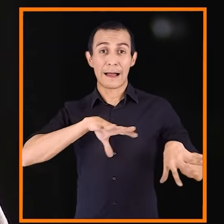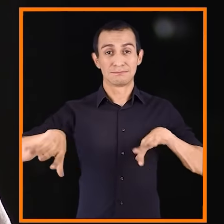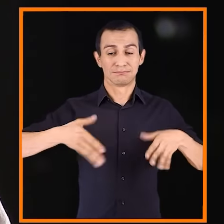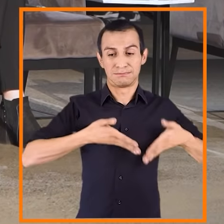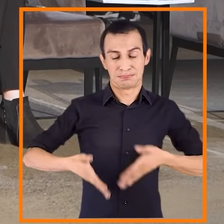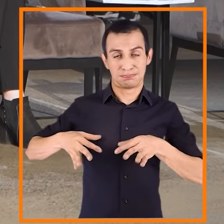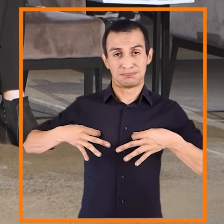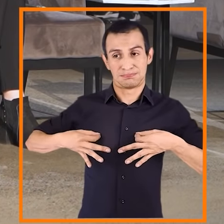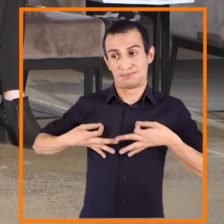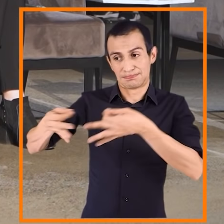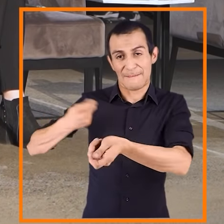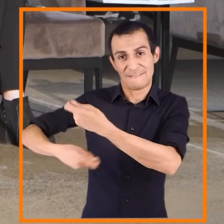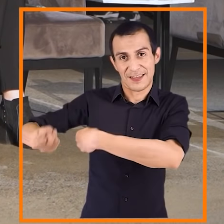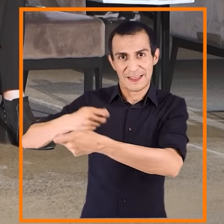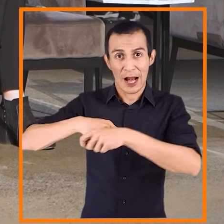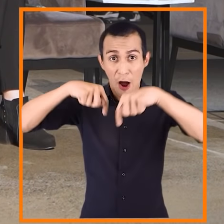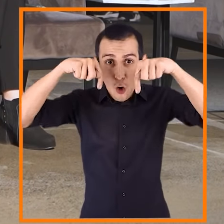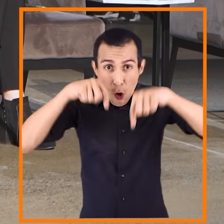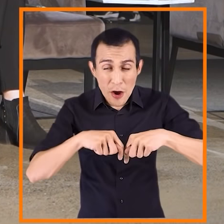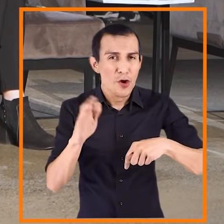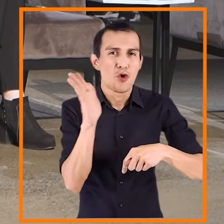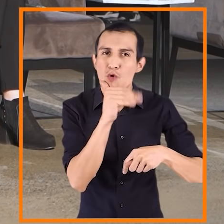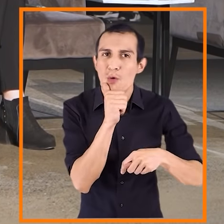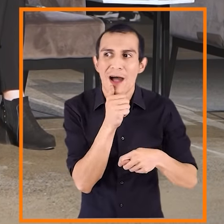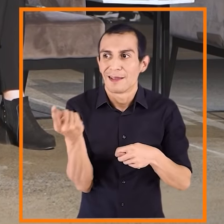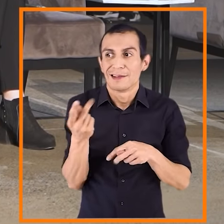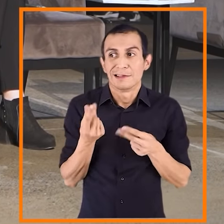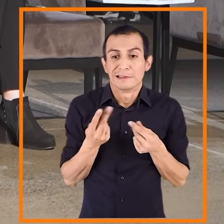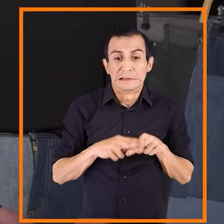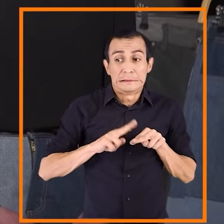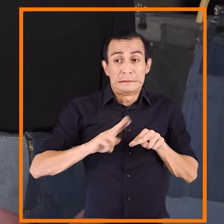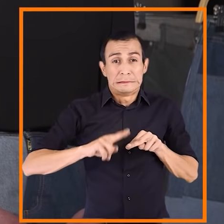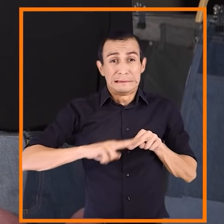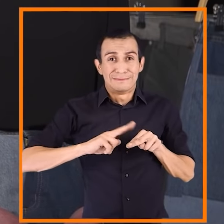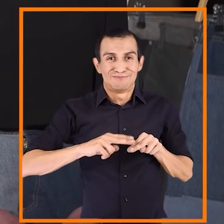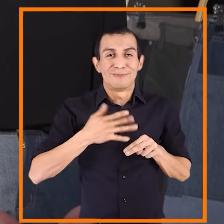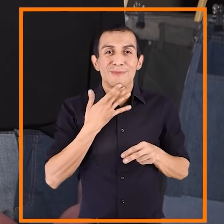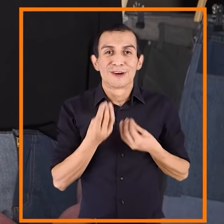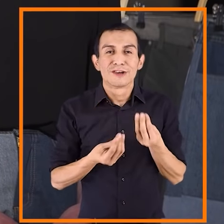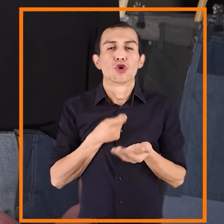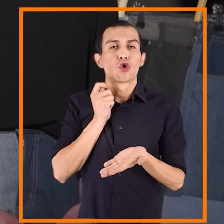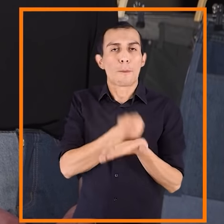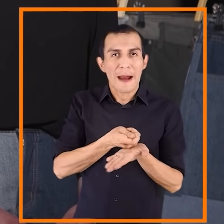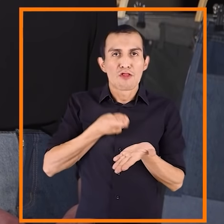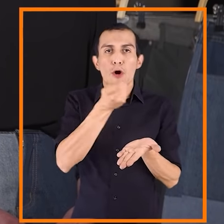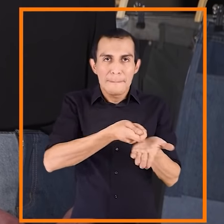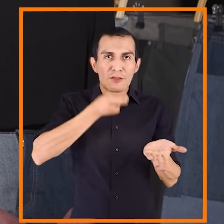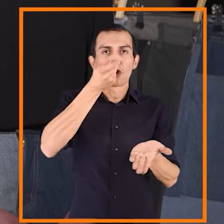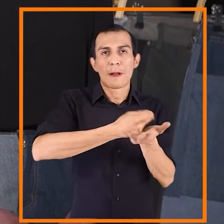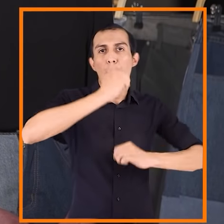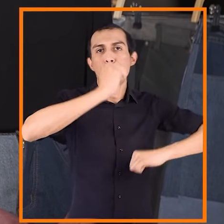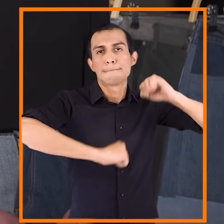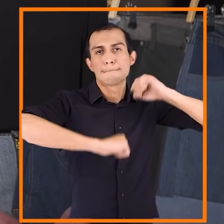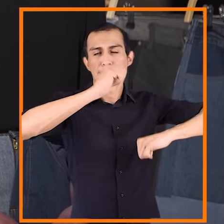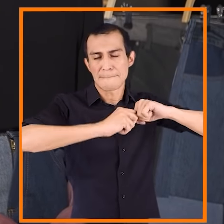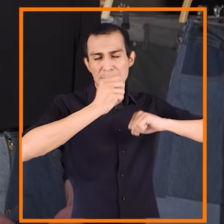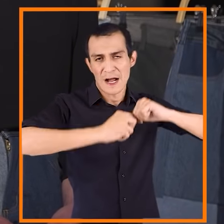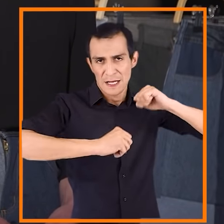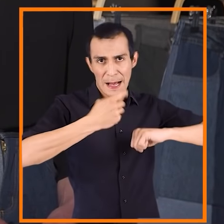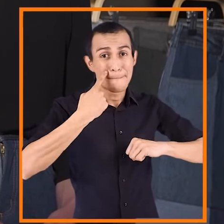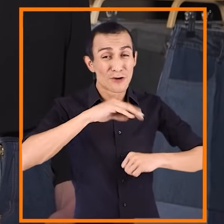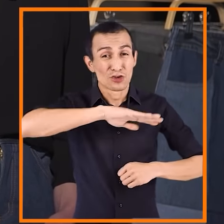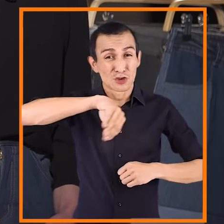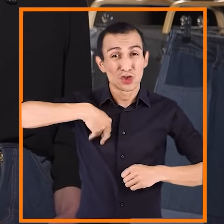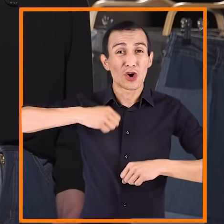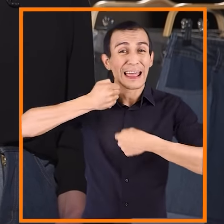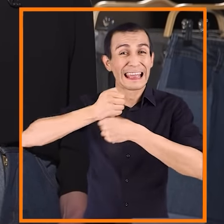al mes. Nosotros hoy en día no tenemos esa capacidad porque hemos estado comprando máquinas industriales, pero nosotros